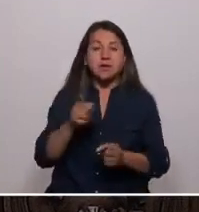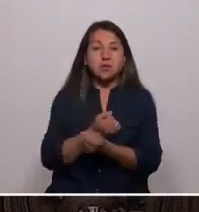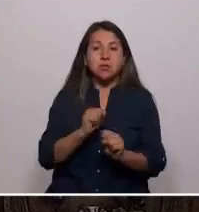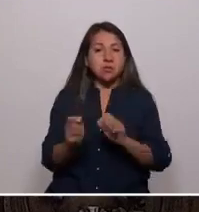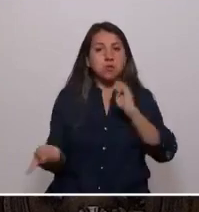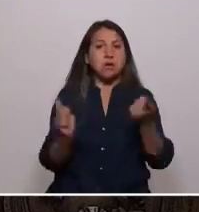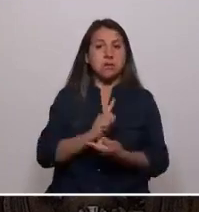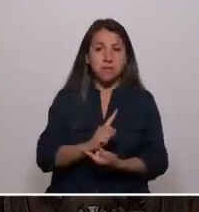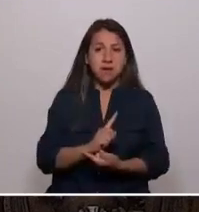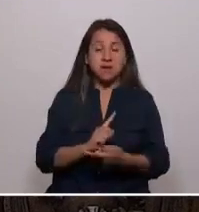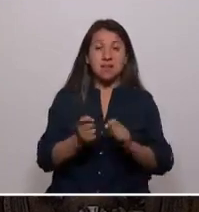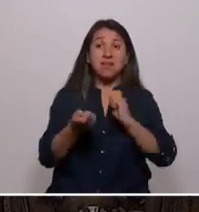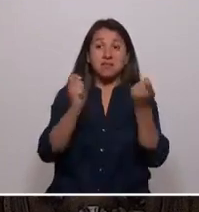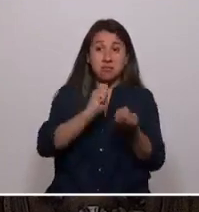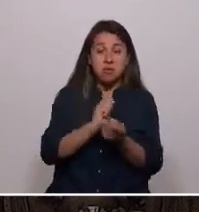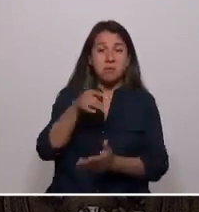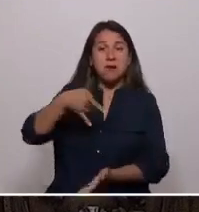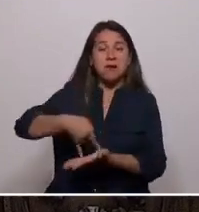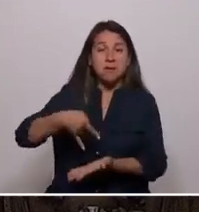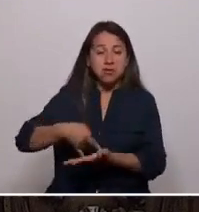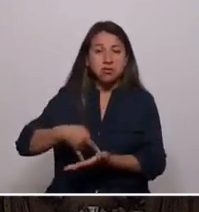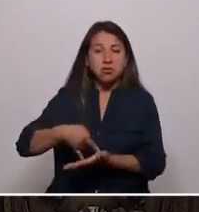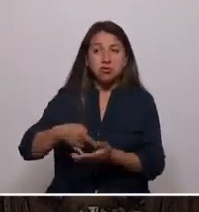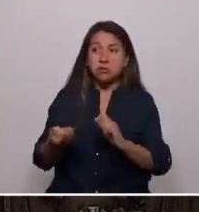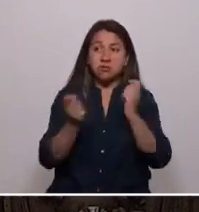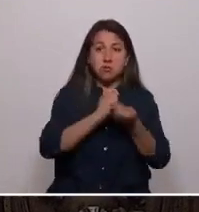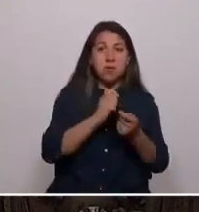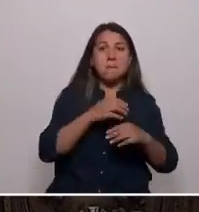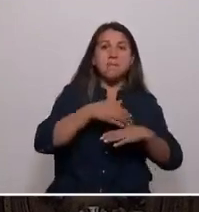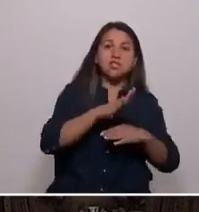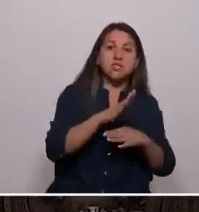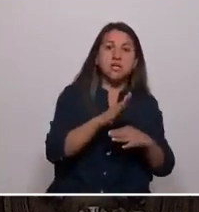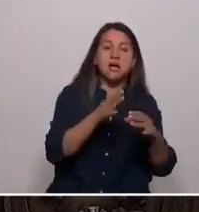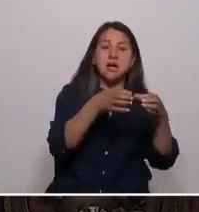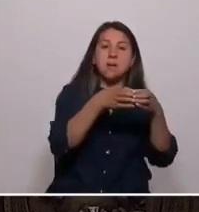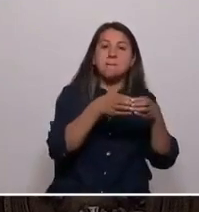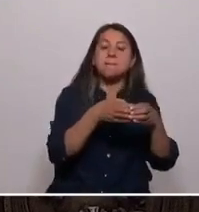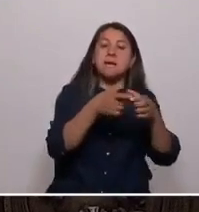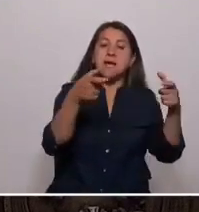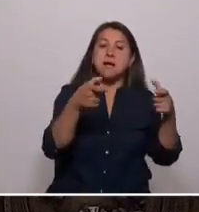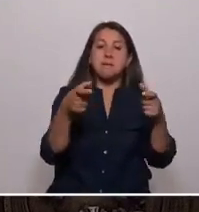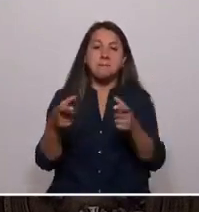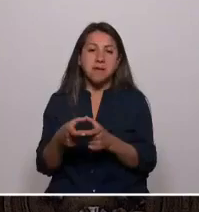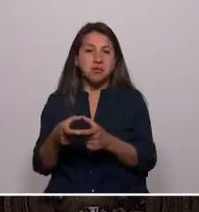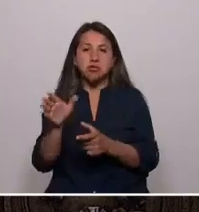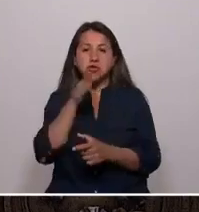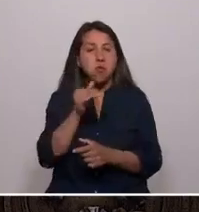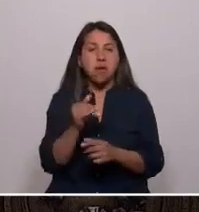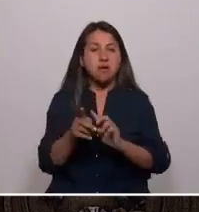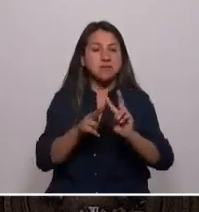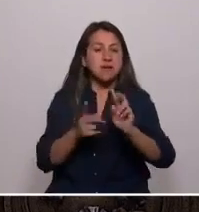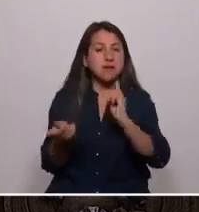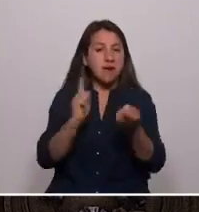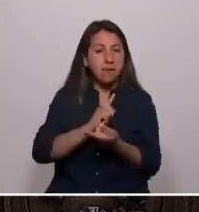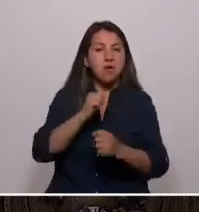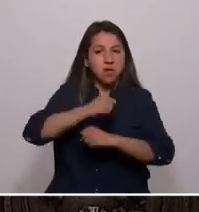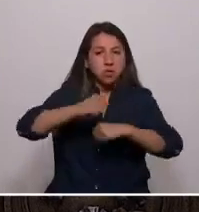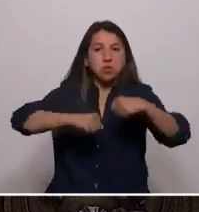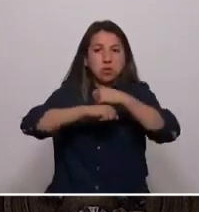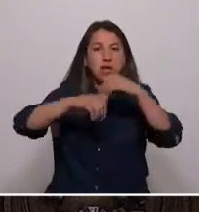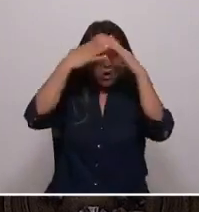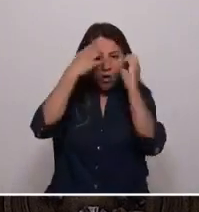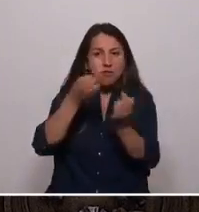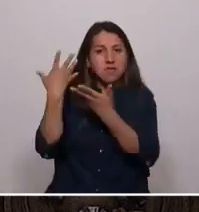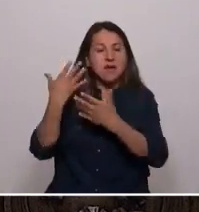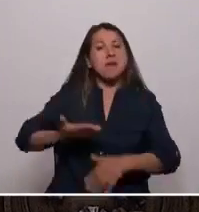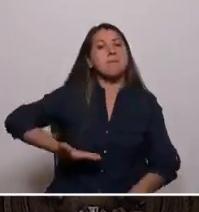cambiar, que transformó al Parlamento en mayorías y minorías que no hacían cambios estructurales. Debemos dejar atrás el pasado,